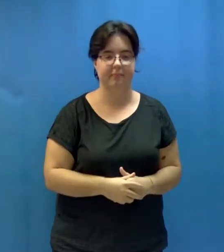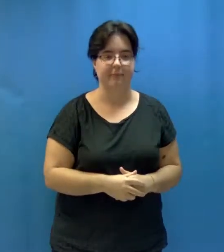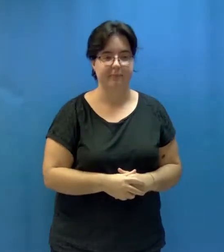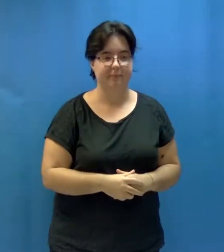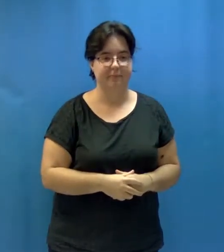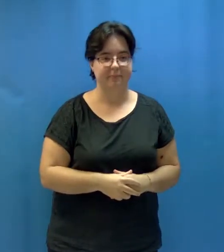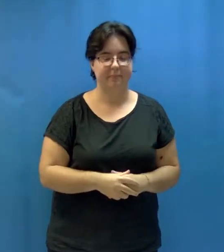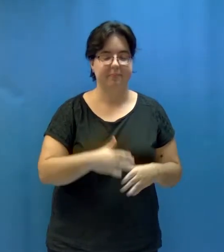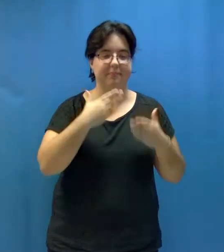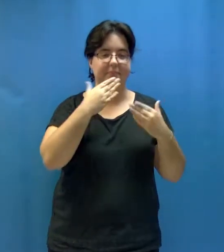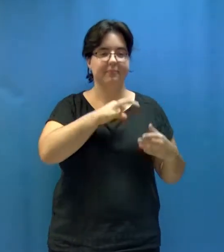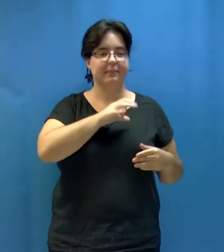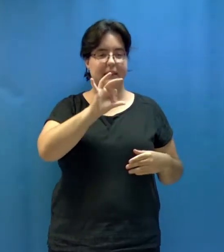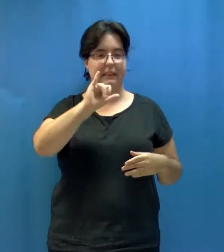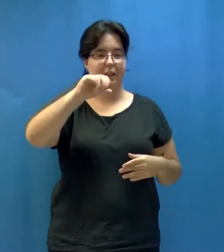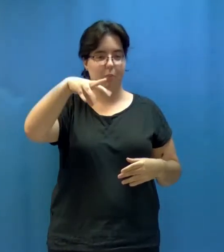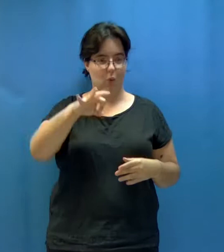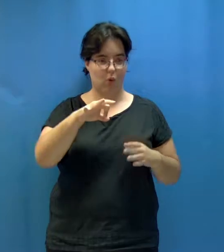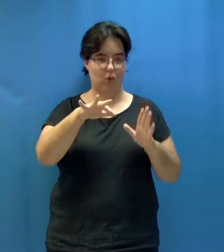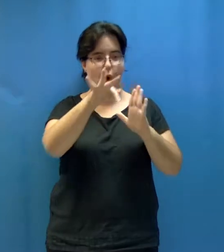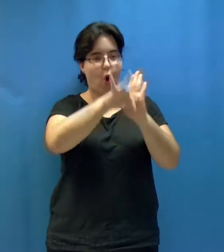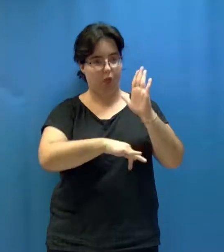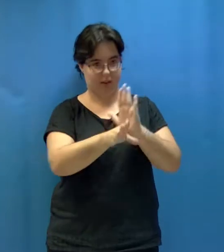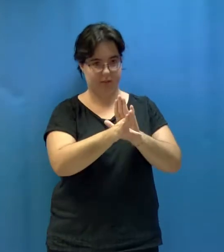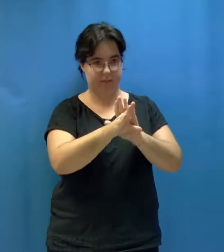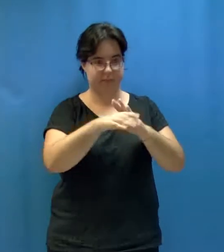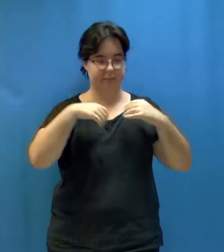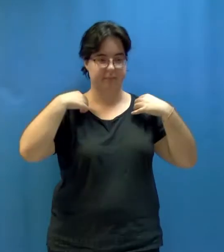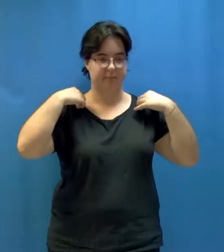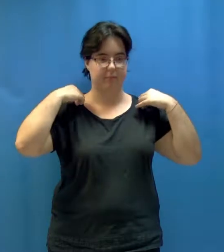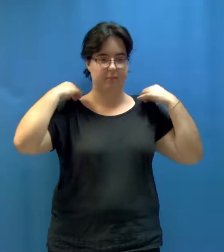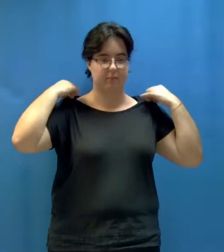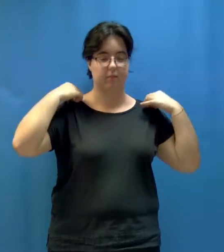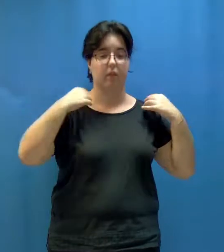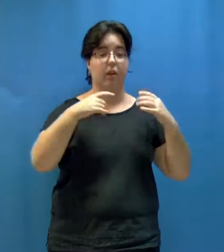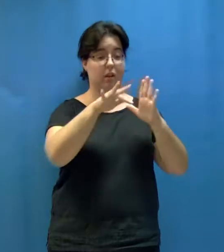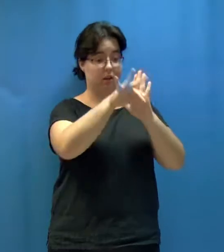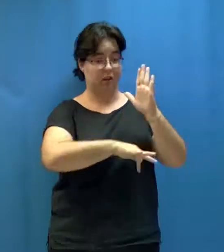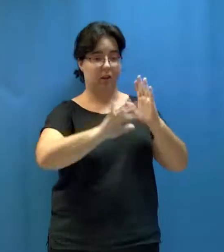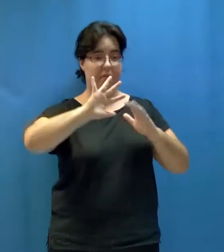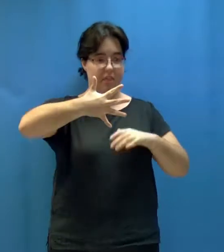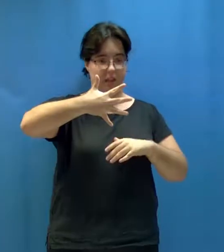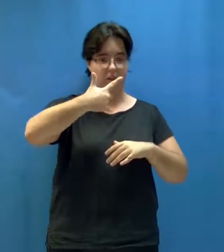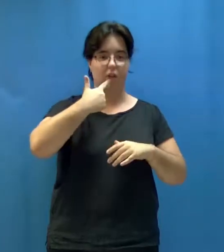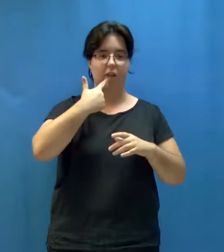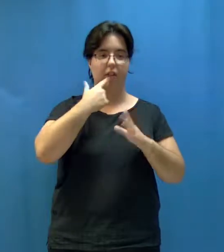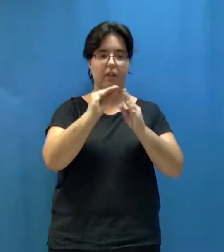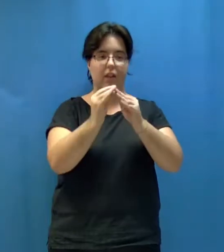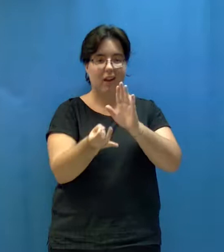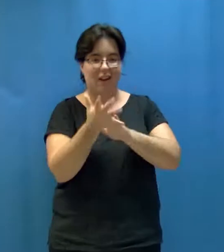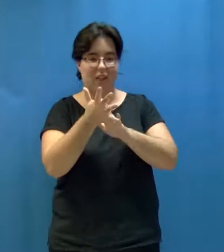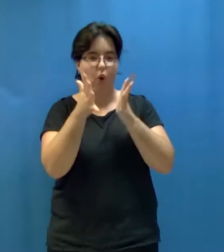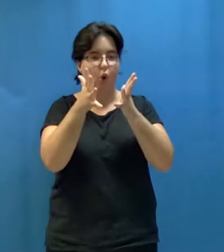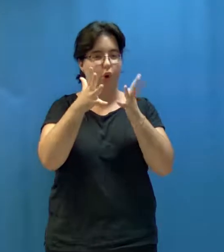Gràcies, senyor Simó. Siguiente punto de l'ordre del dia. El siguiente punto, número 5, es la creación del Consejo Municipal de Personas Mayores.